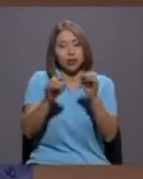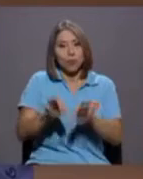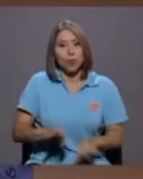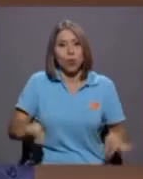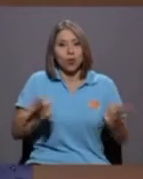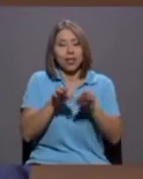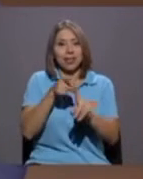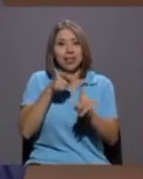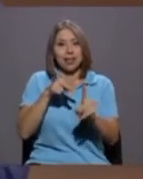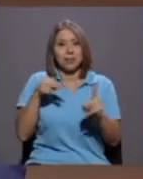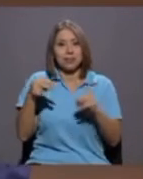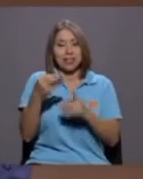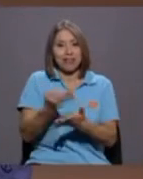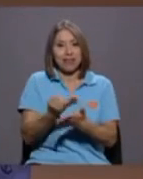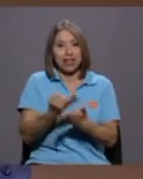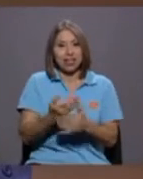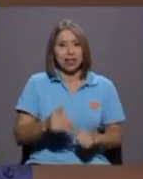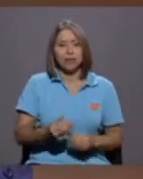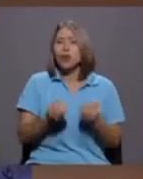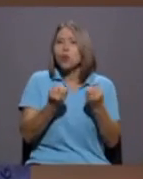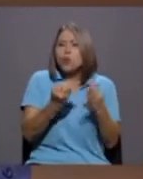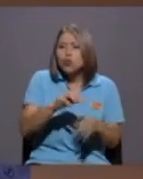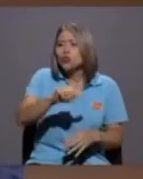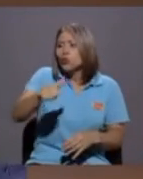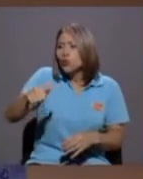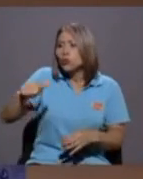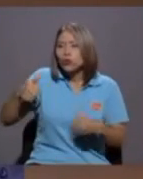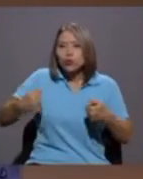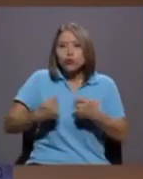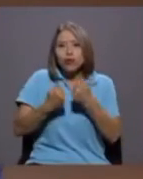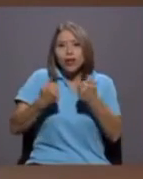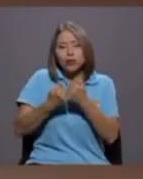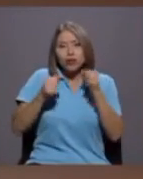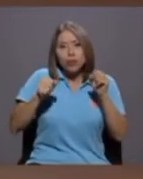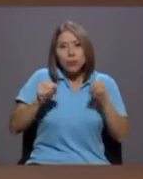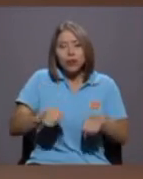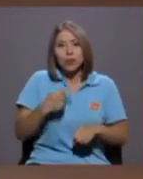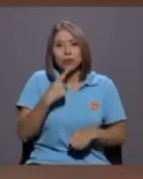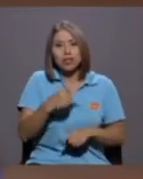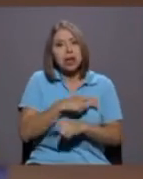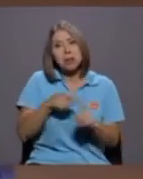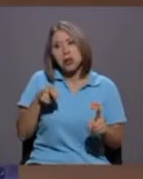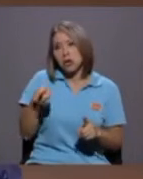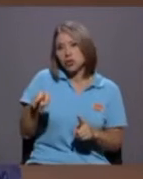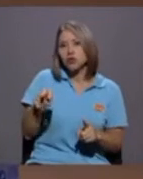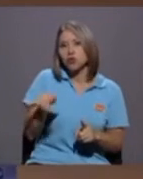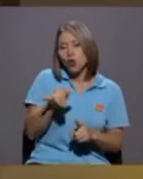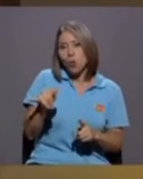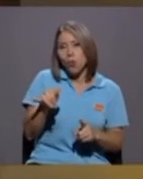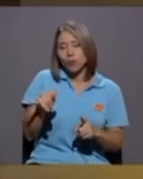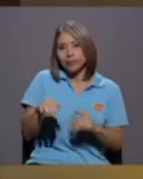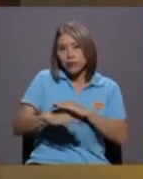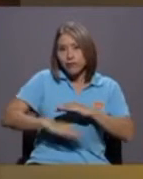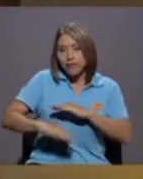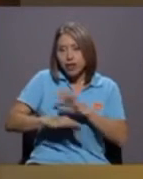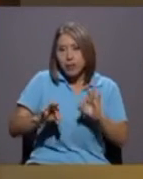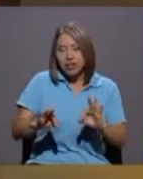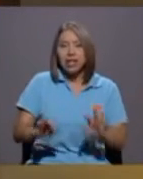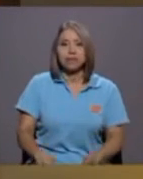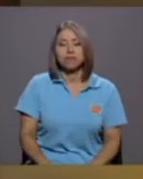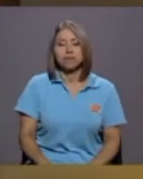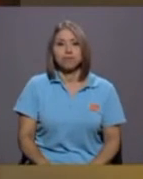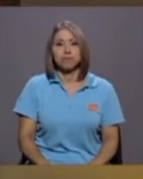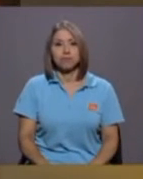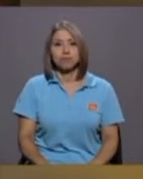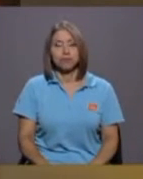perspectiva financiera, y hay muchos otros retos que podríamos mencionar, pero esos son como fundamentales. Y